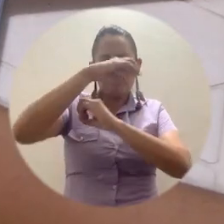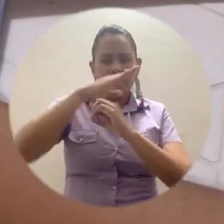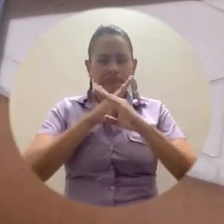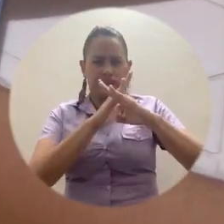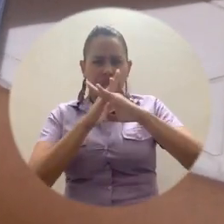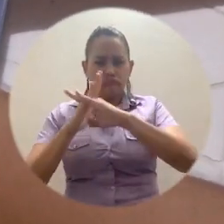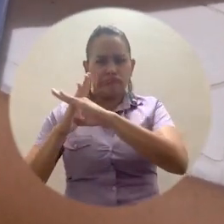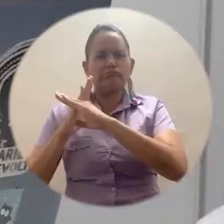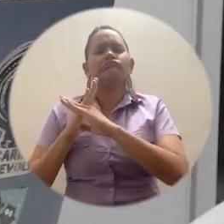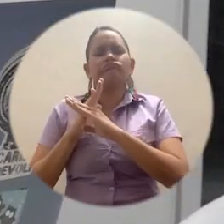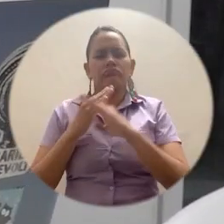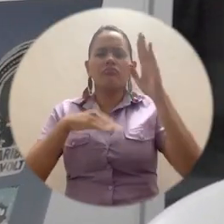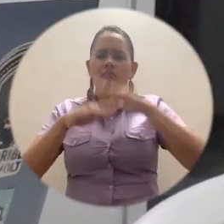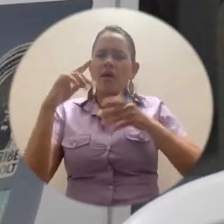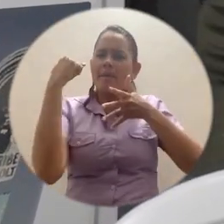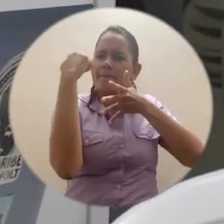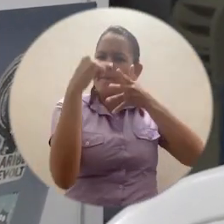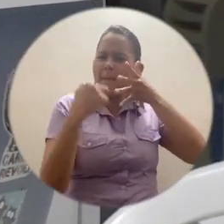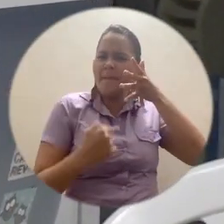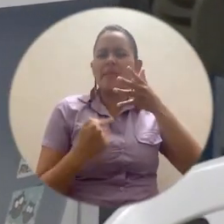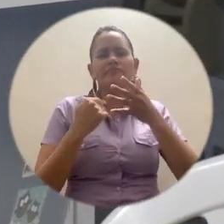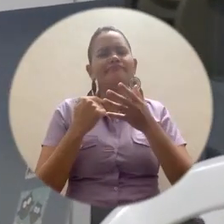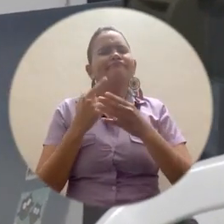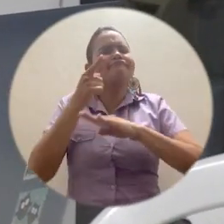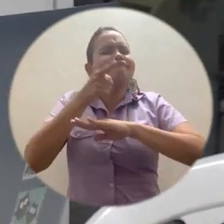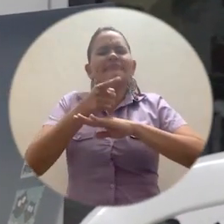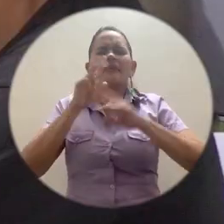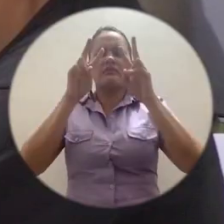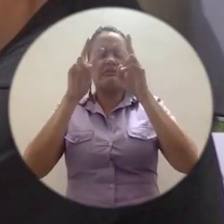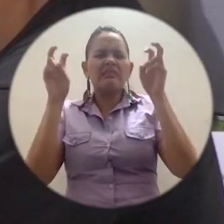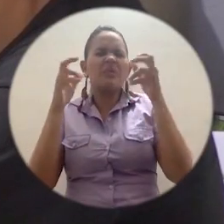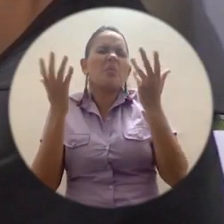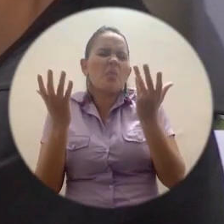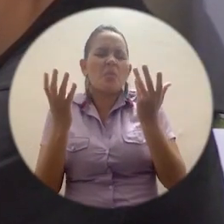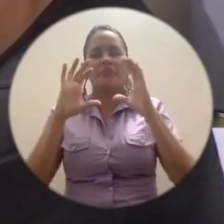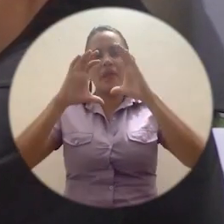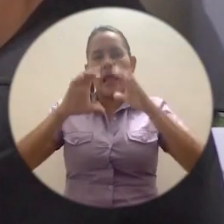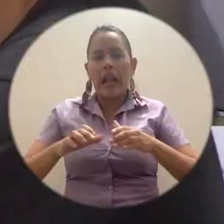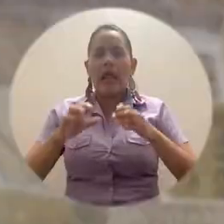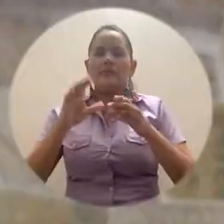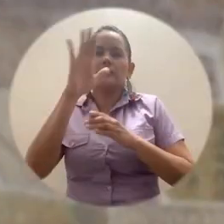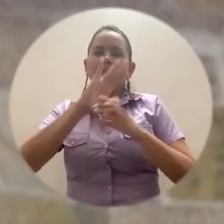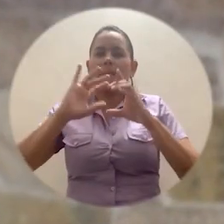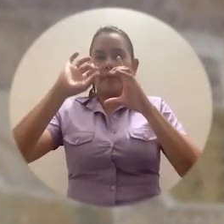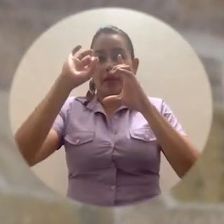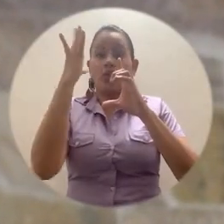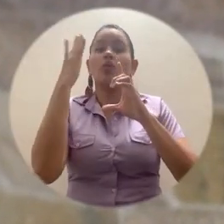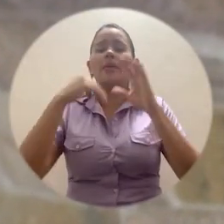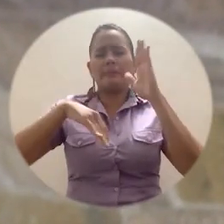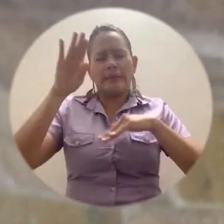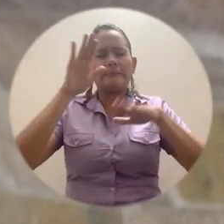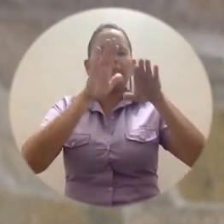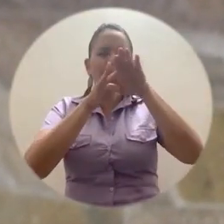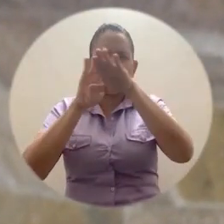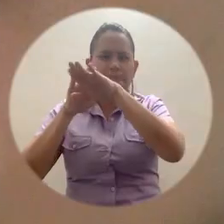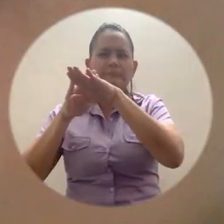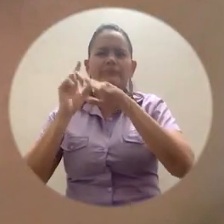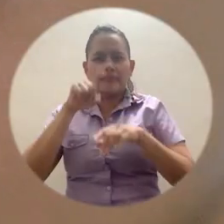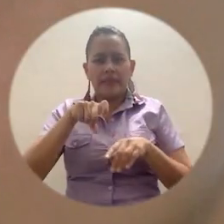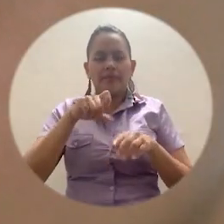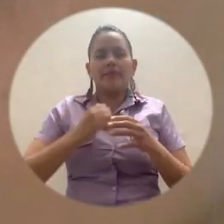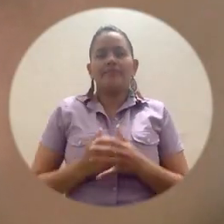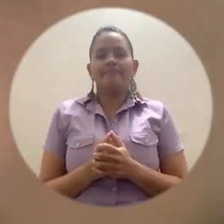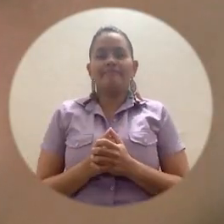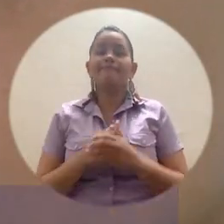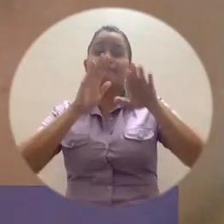ha establecido medidas preventivas, tales como las clases virtuales, para la modalidad de pregrado y posgrado. La mayoría de mis compañeros no están en la